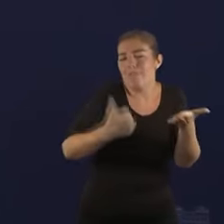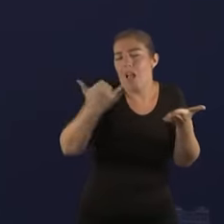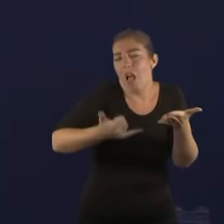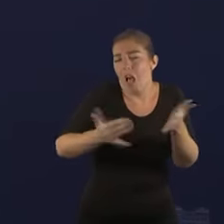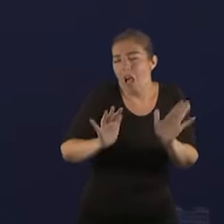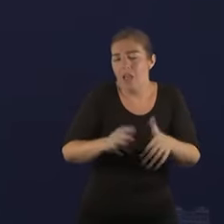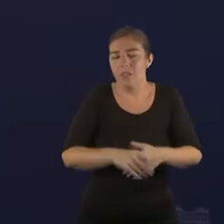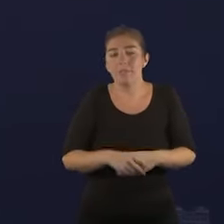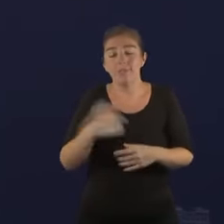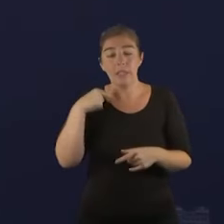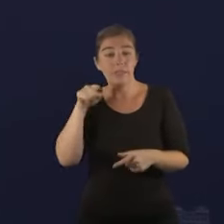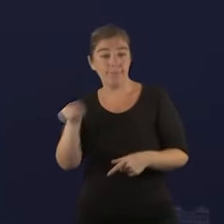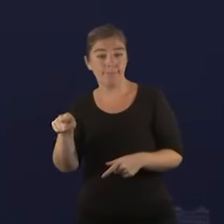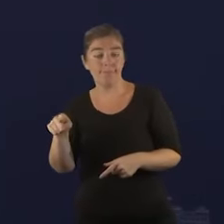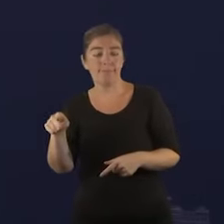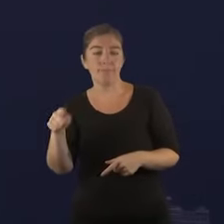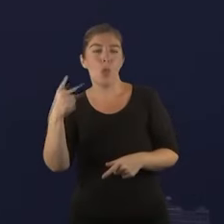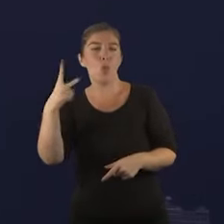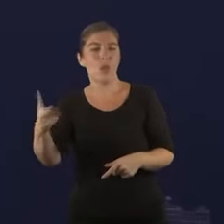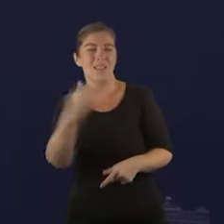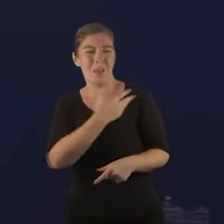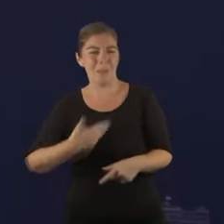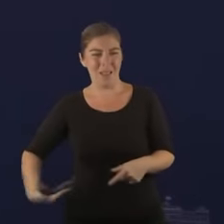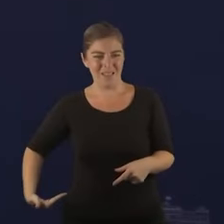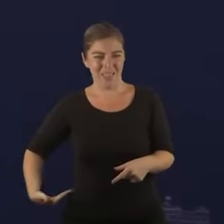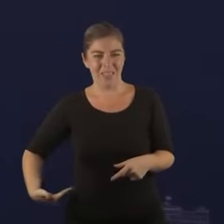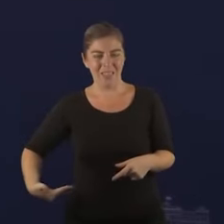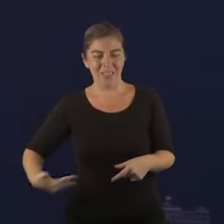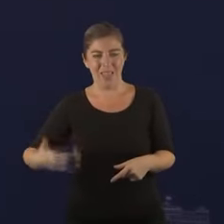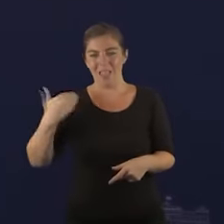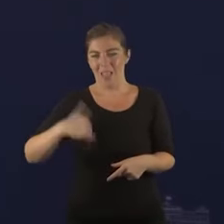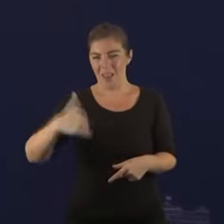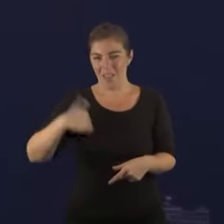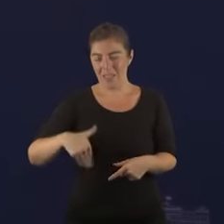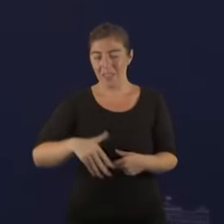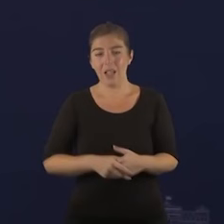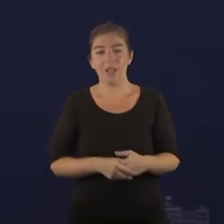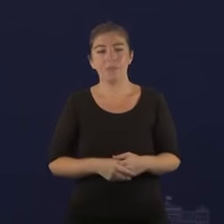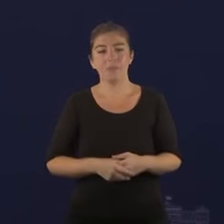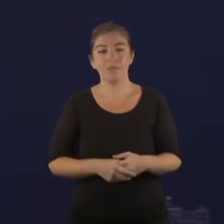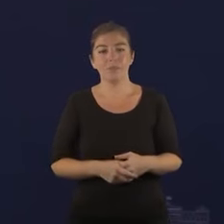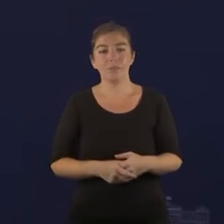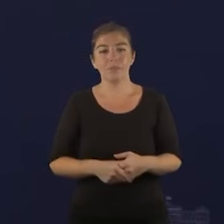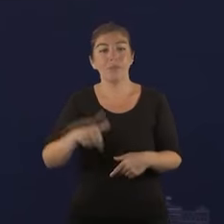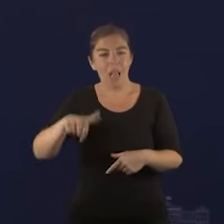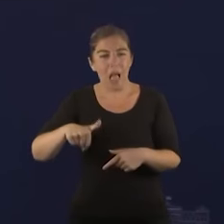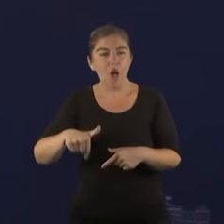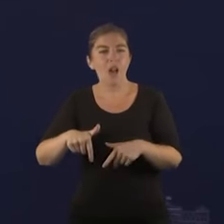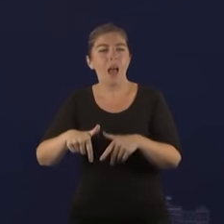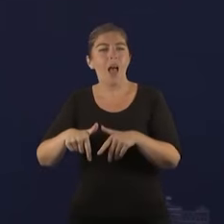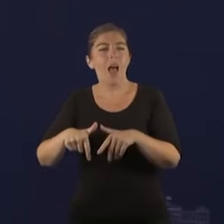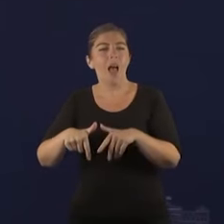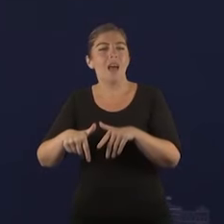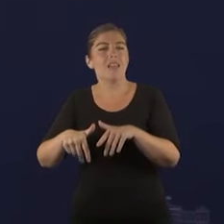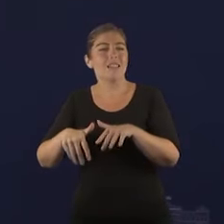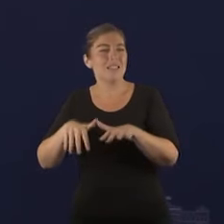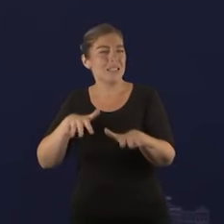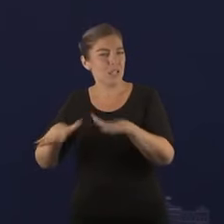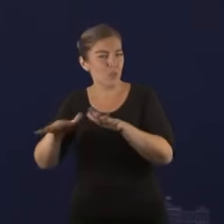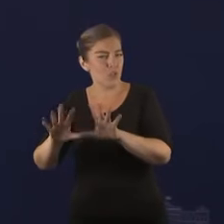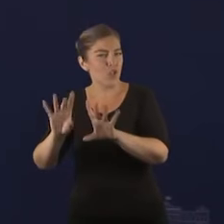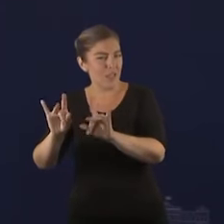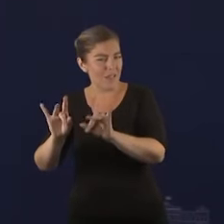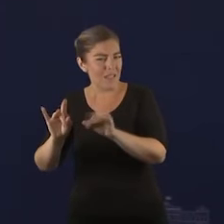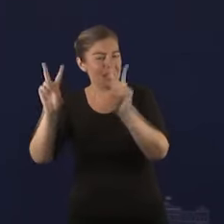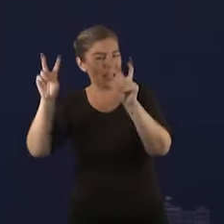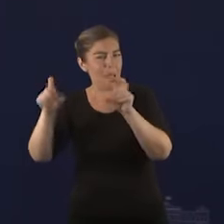de la vicepresidente de la nación eh está en un proceso complejo en materia legislativa para sacar